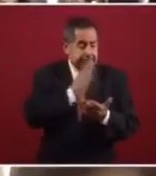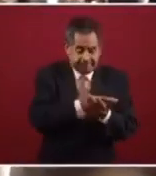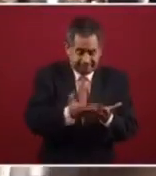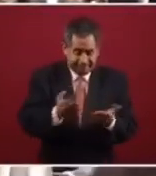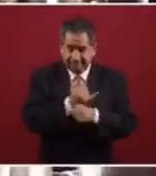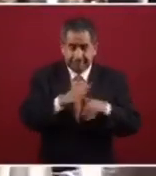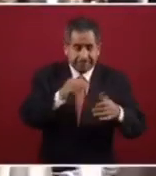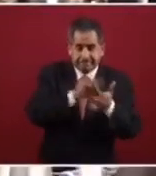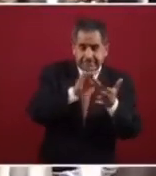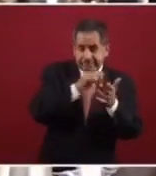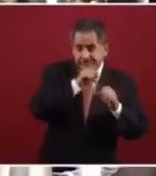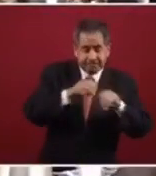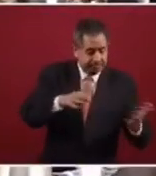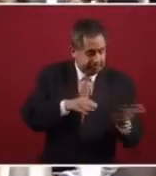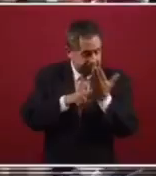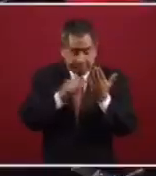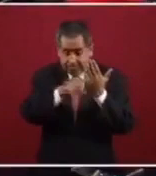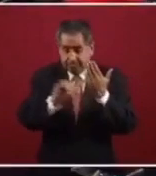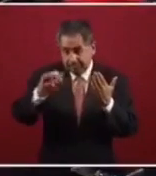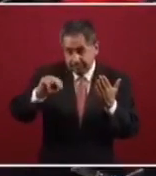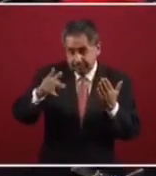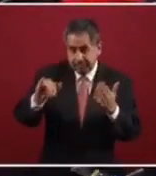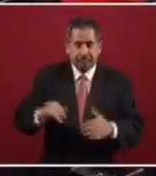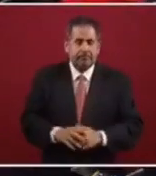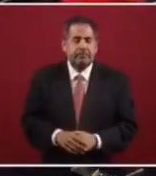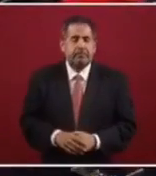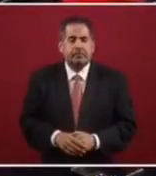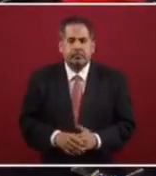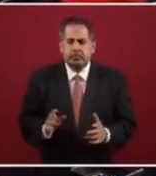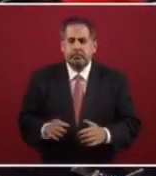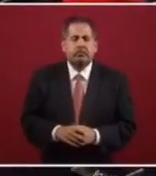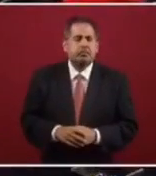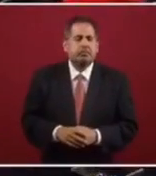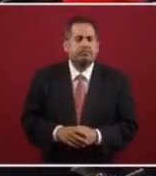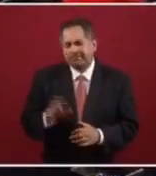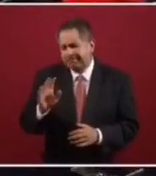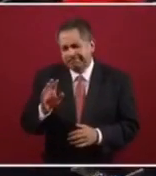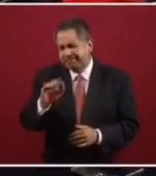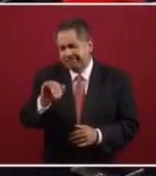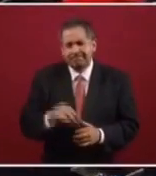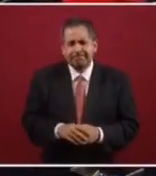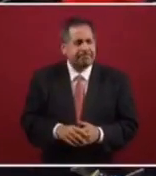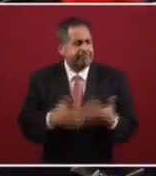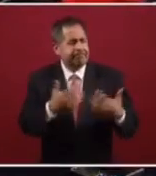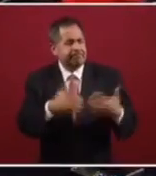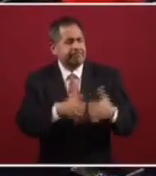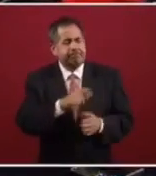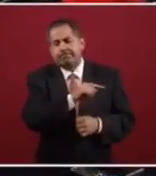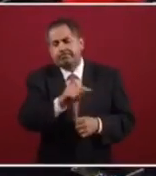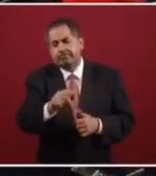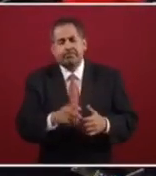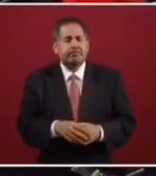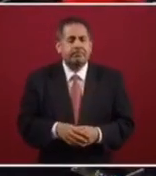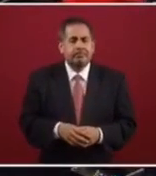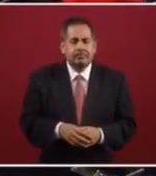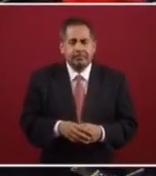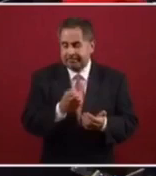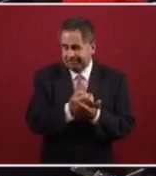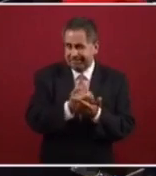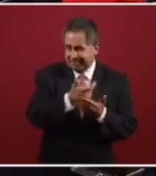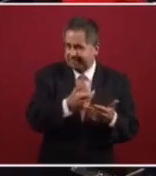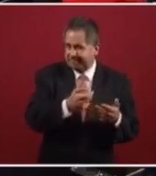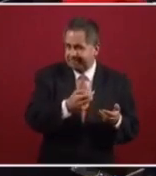o de los indicadores que ya señala el propio INEGI. Sí, hasta las mismas empresas